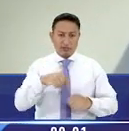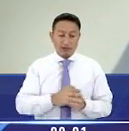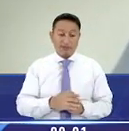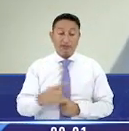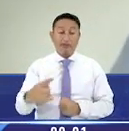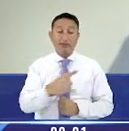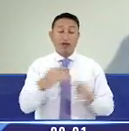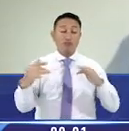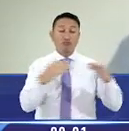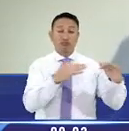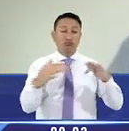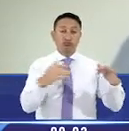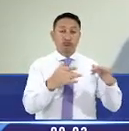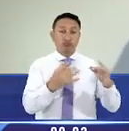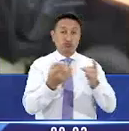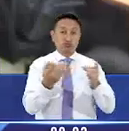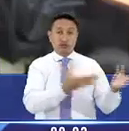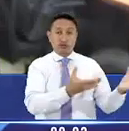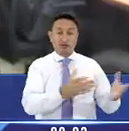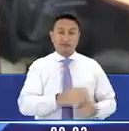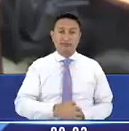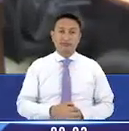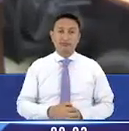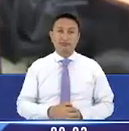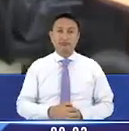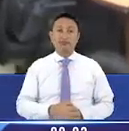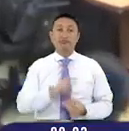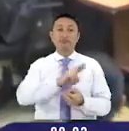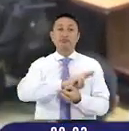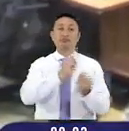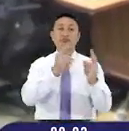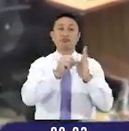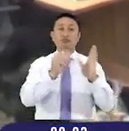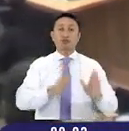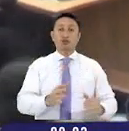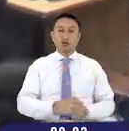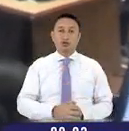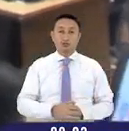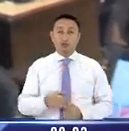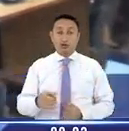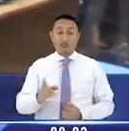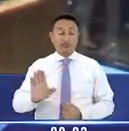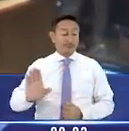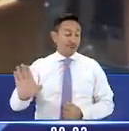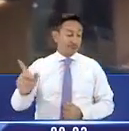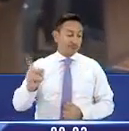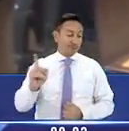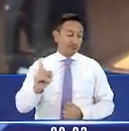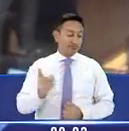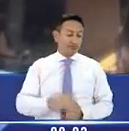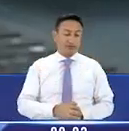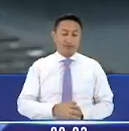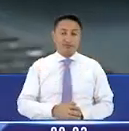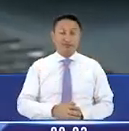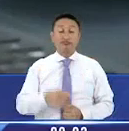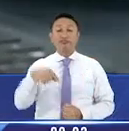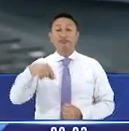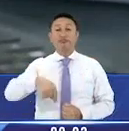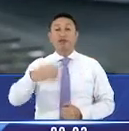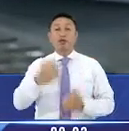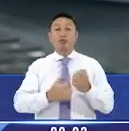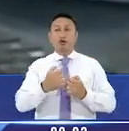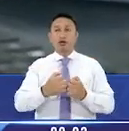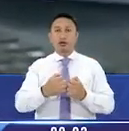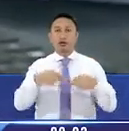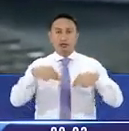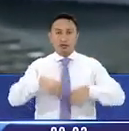guerra en este momento al narco. Revolución Ciudadana no dio el brazo a torcer e insistió en que la crisis debe